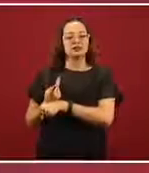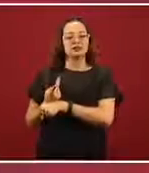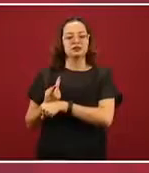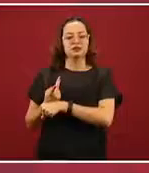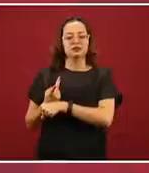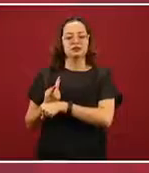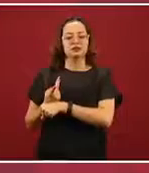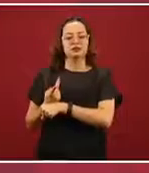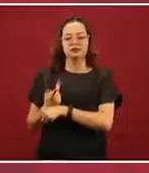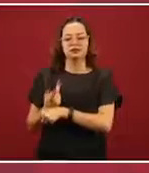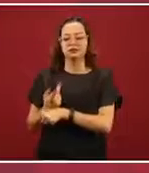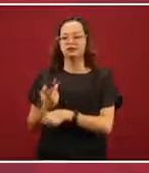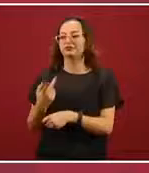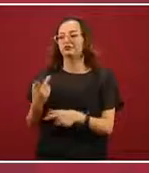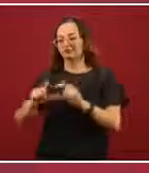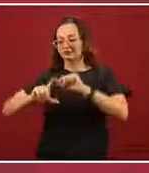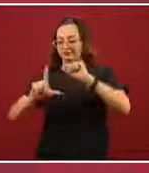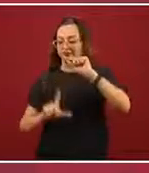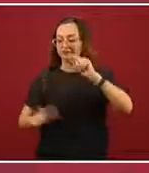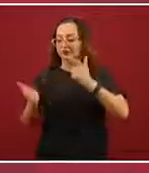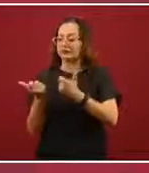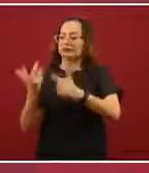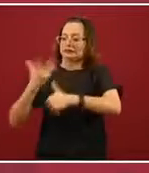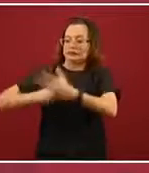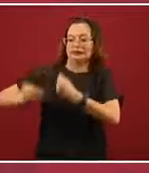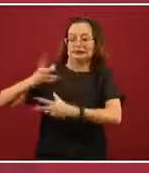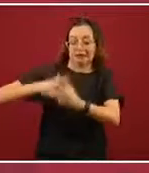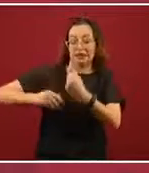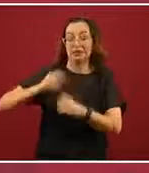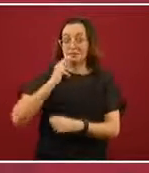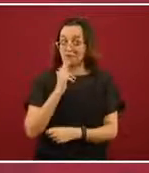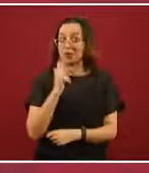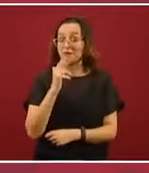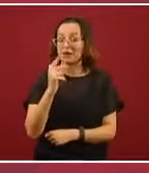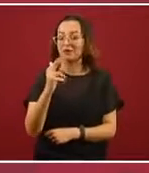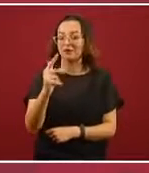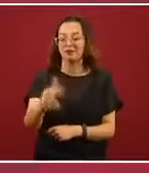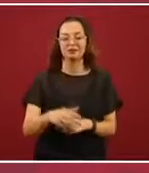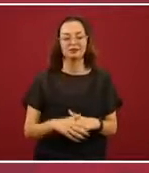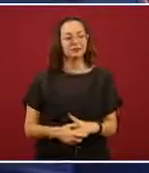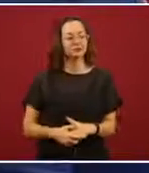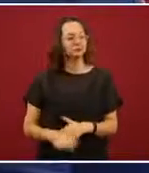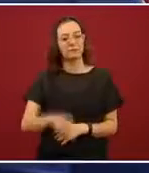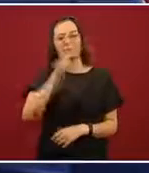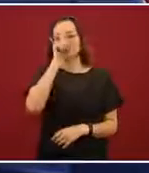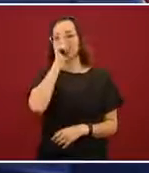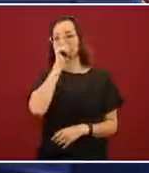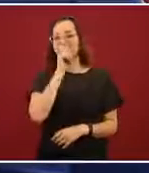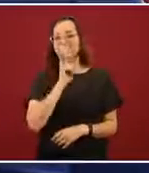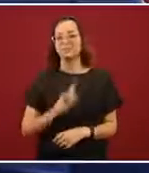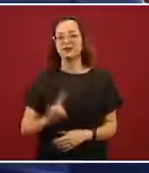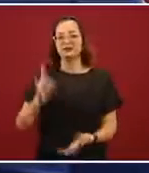llevar a la reactivación económica. Y fue un gran saqueo.